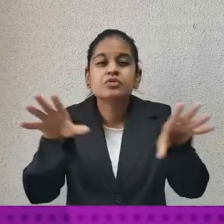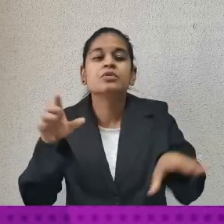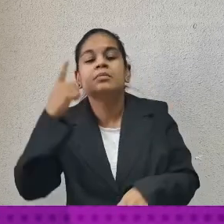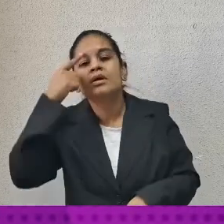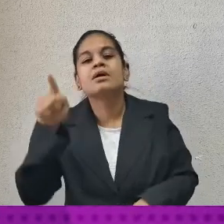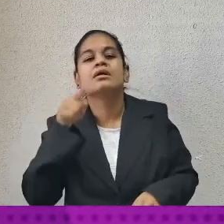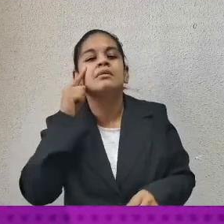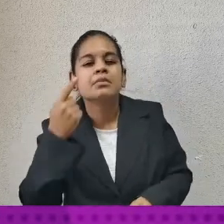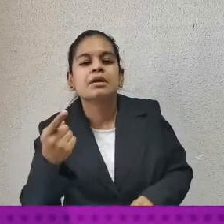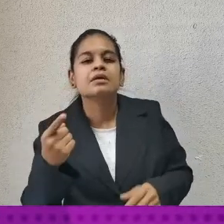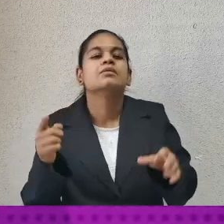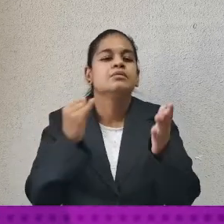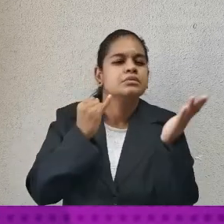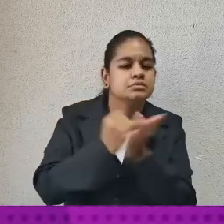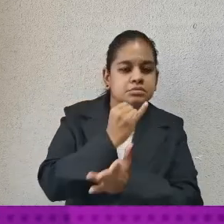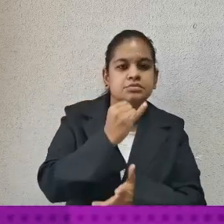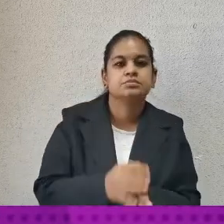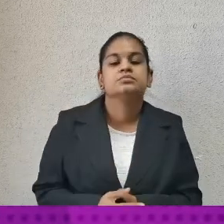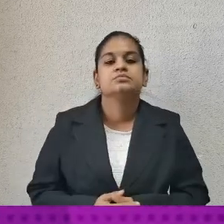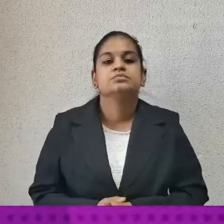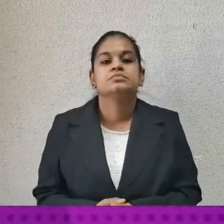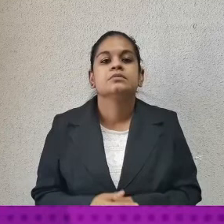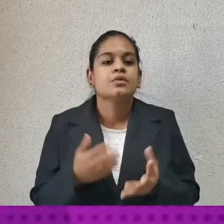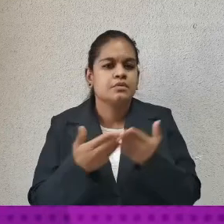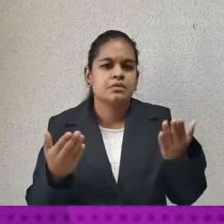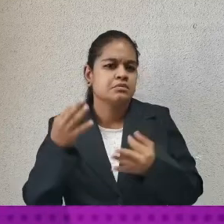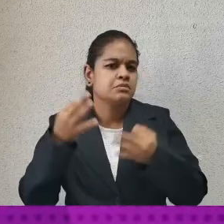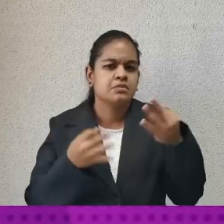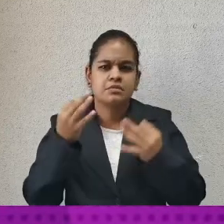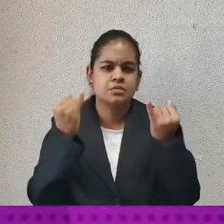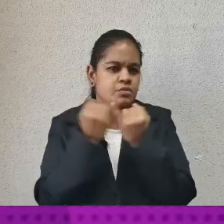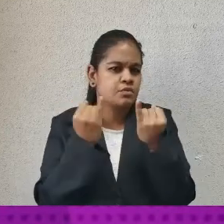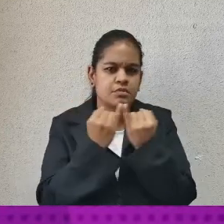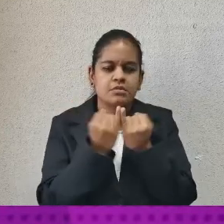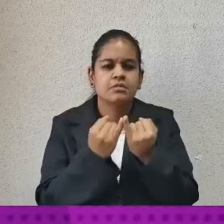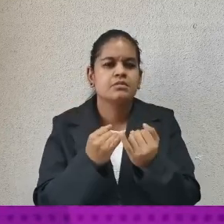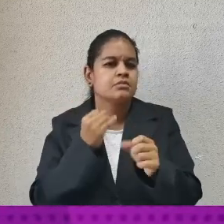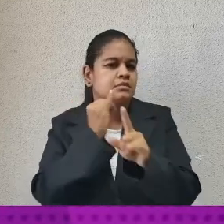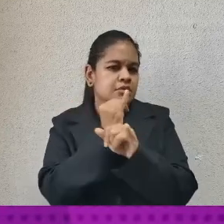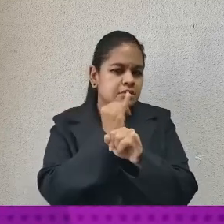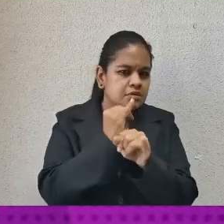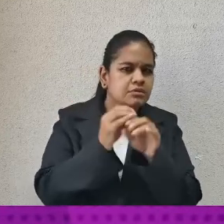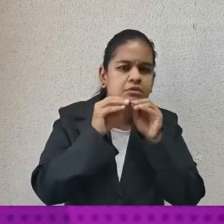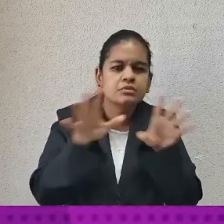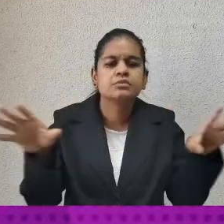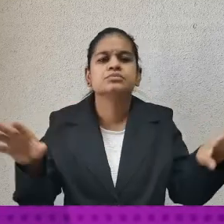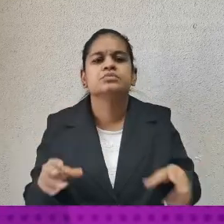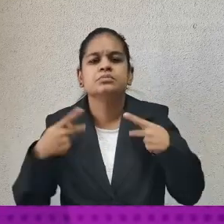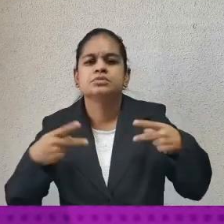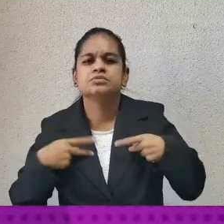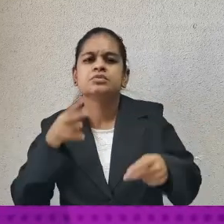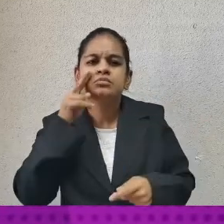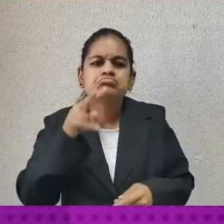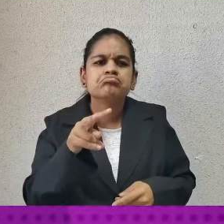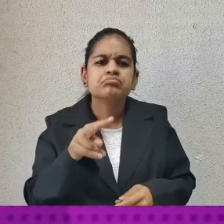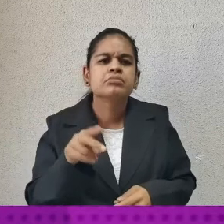respecto. En ese sentido, hay que recordar que nuestros tribunales electorales tienen sus sesiones en línea también, entonces la ciudadanía puede